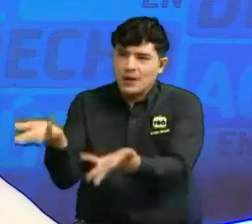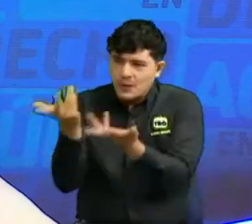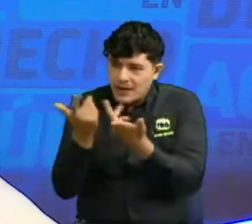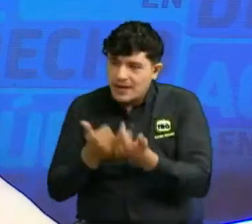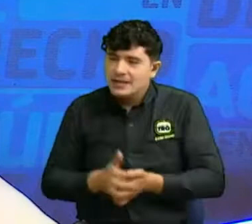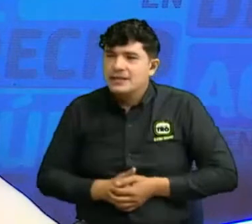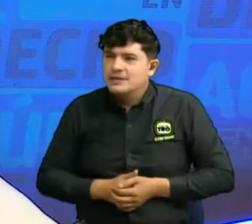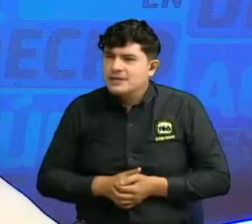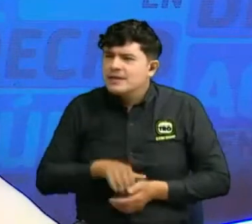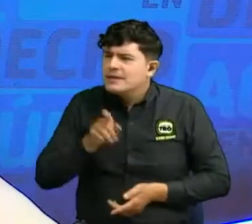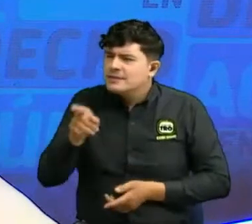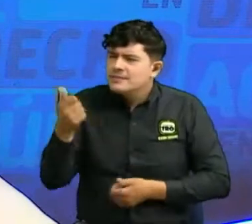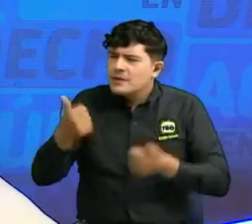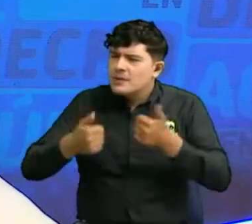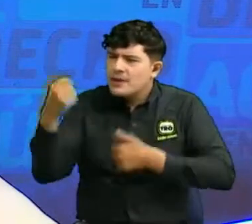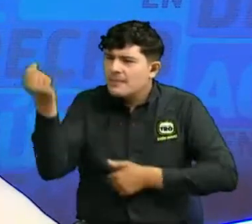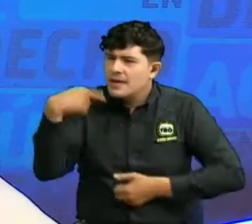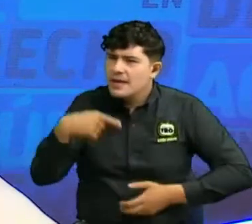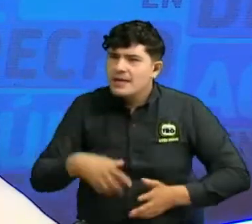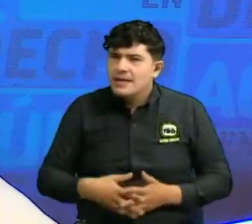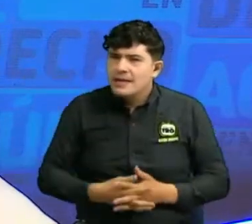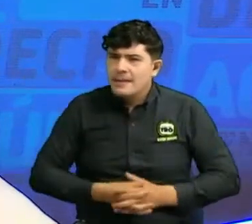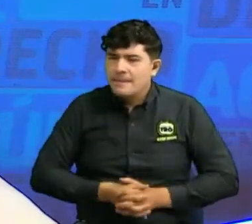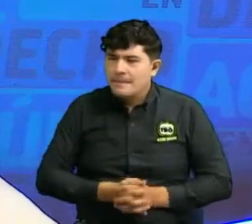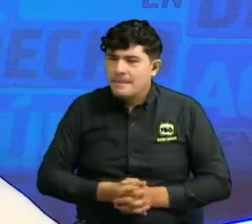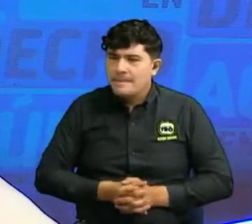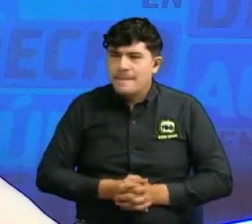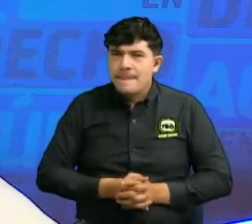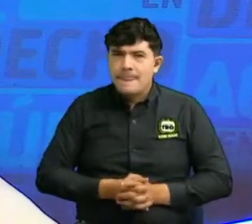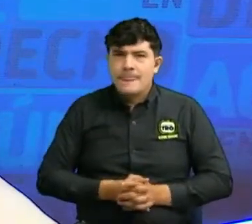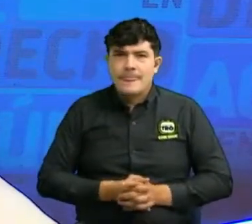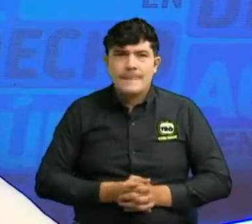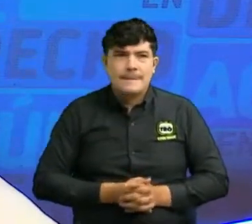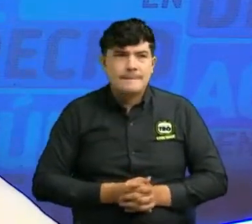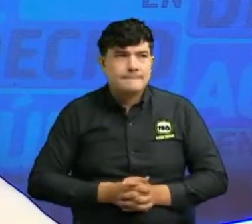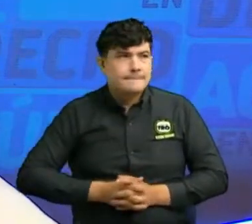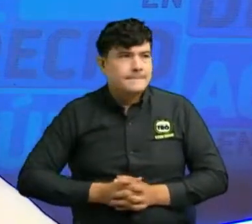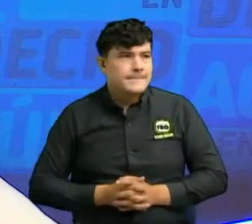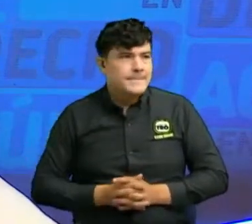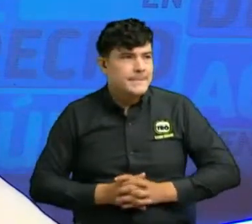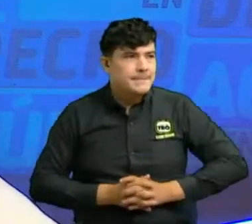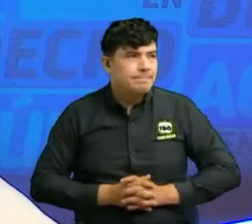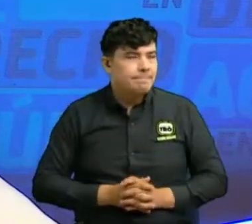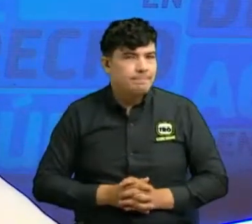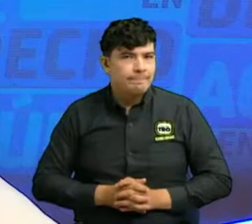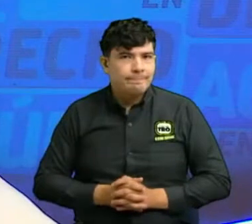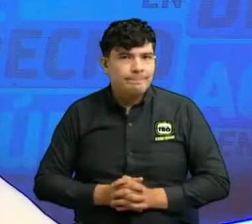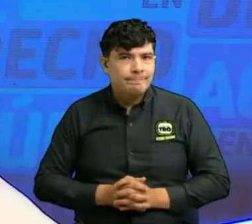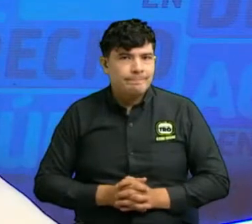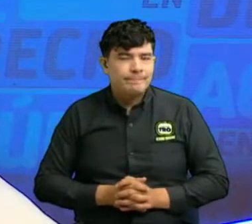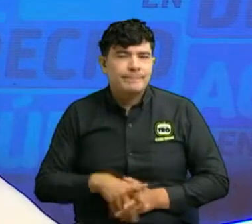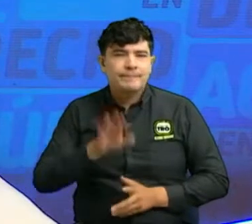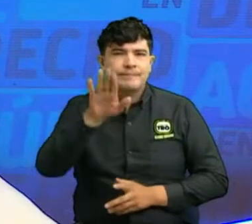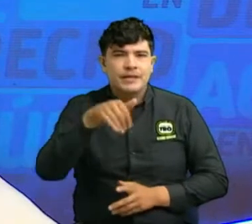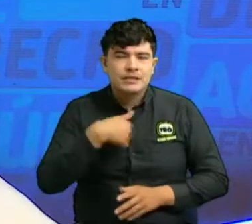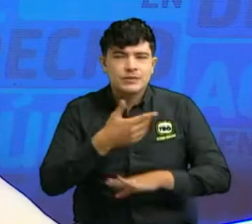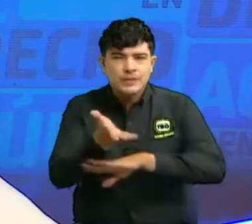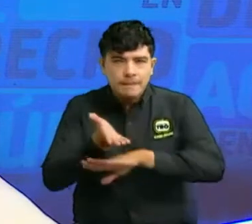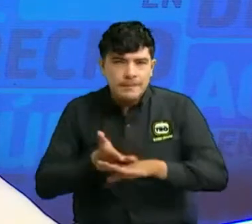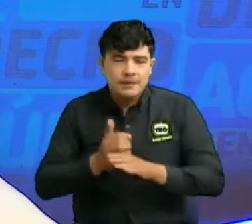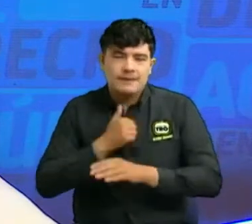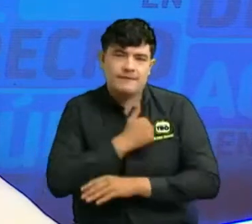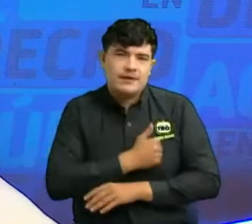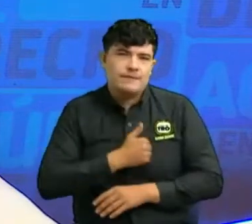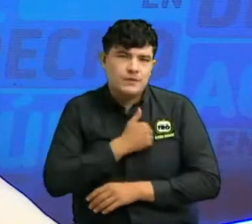Álvaro, recuérdenos cuál es el caso que usted tiene, ese que quiere que nuestro especialista lo asesore. Sí, es para pedir un favor, digamos,